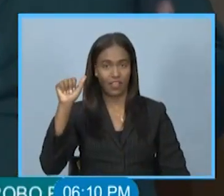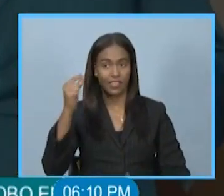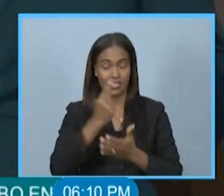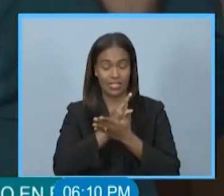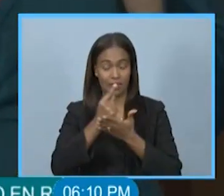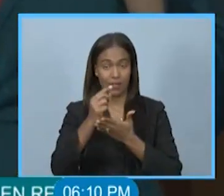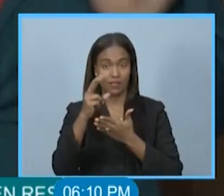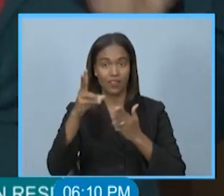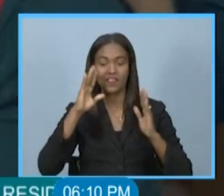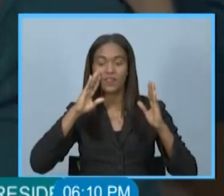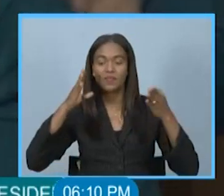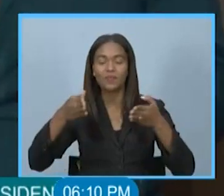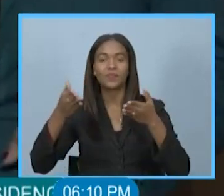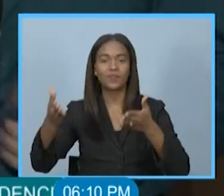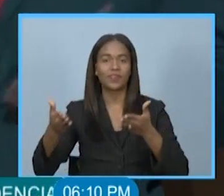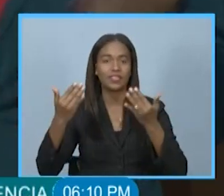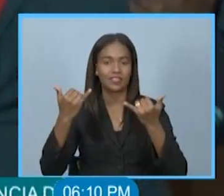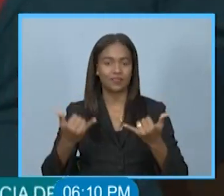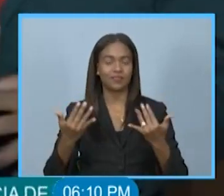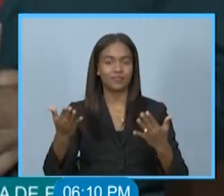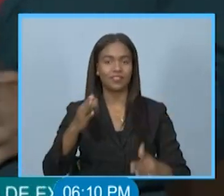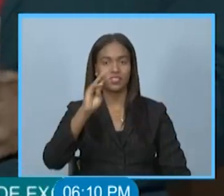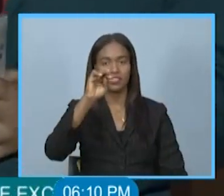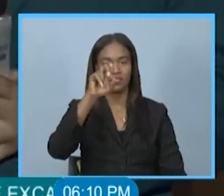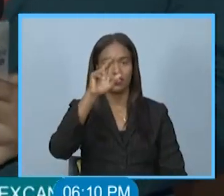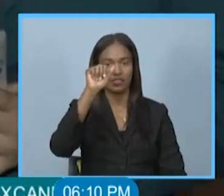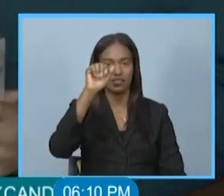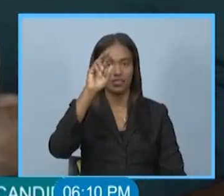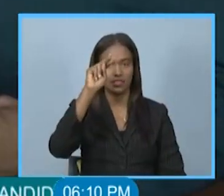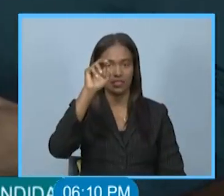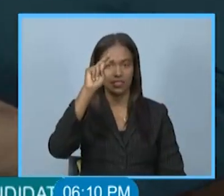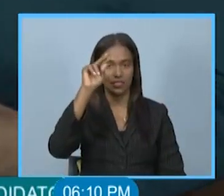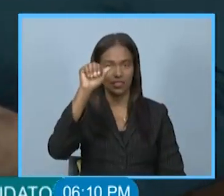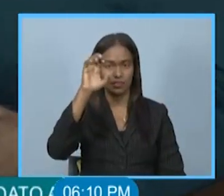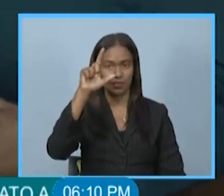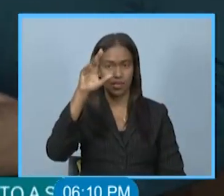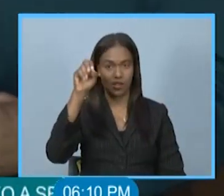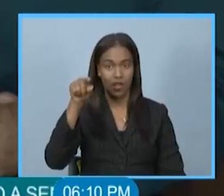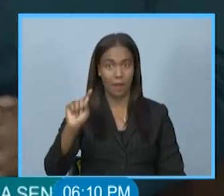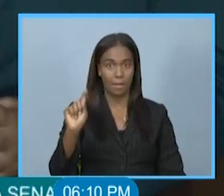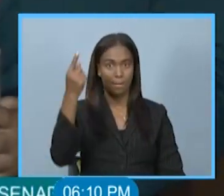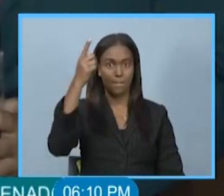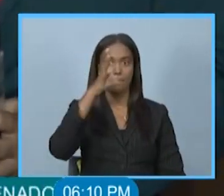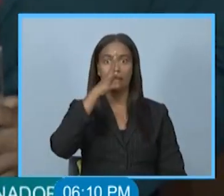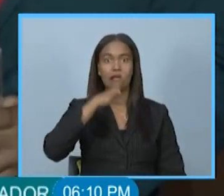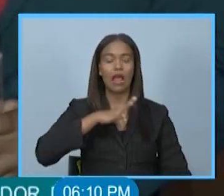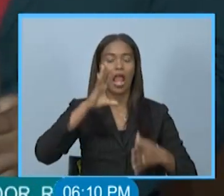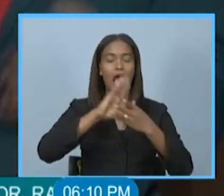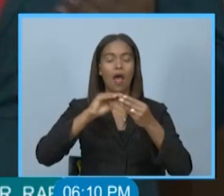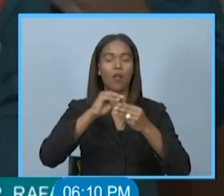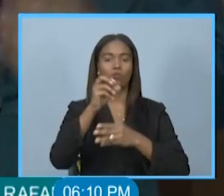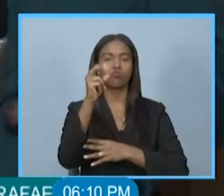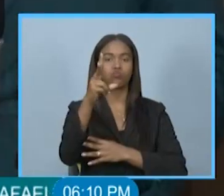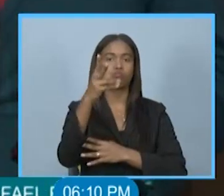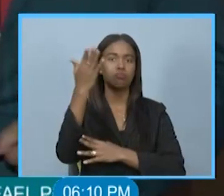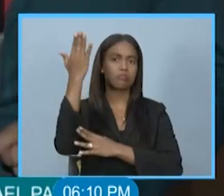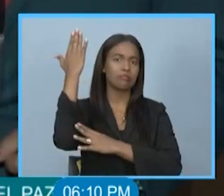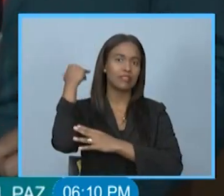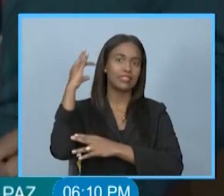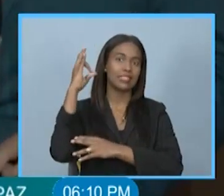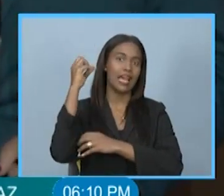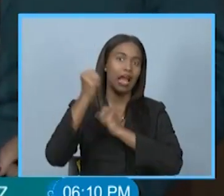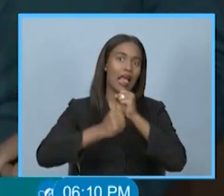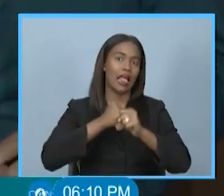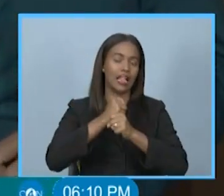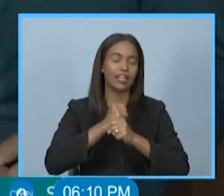está dedicada a la locutora y actriz María Cristina Camilo la primera mujer que habló en televisión hace 70 años